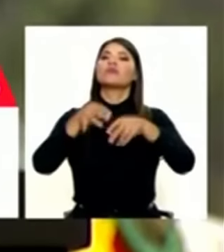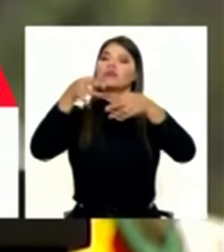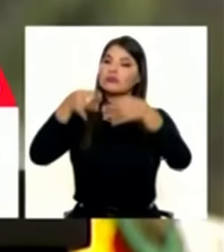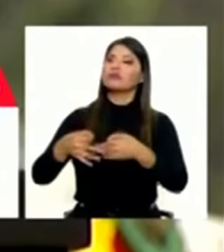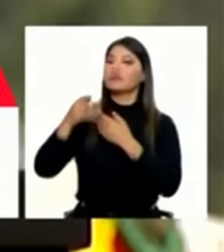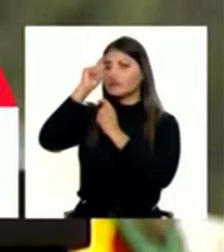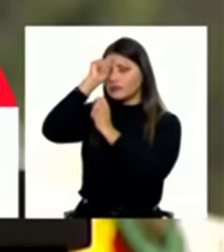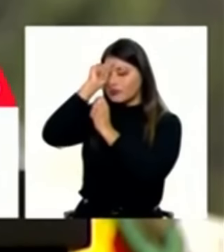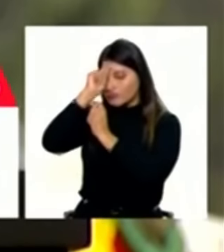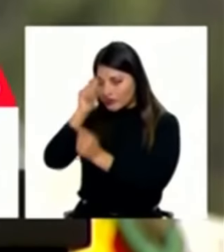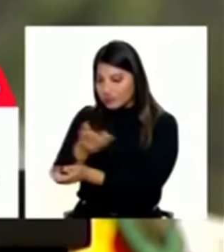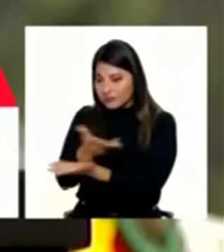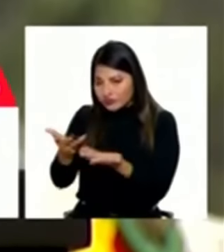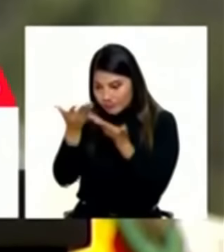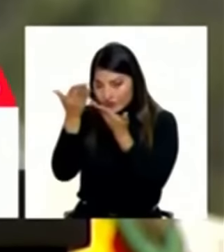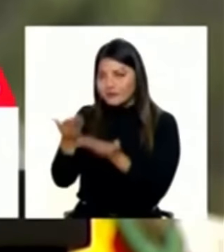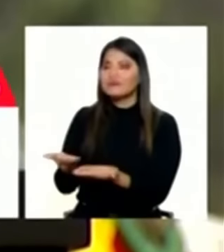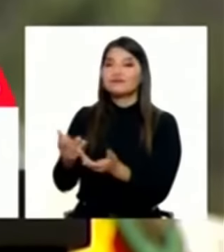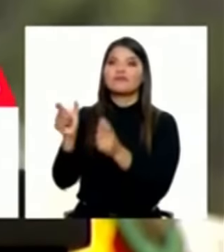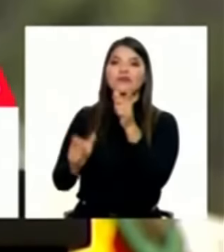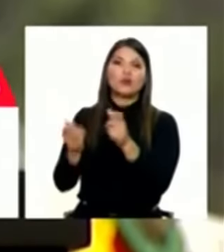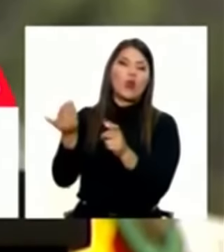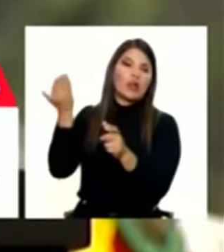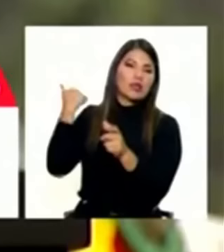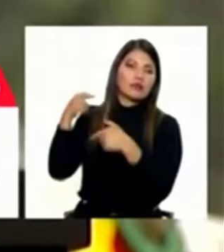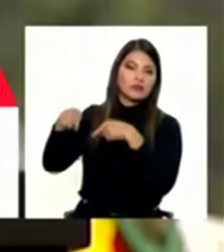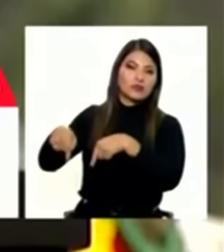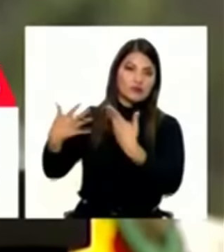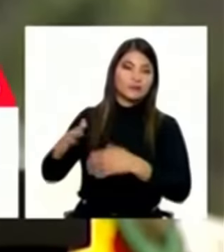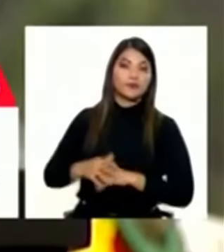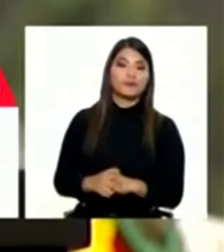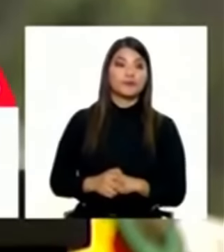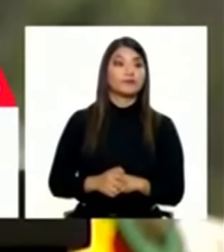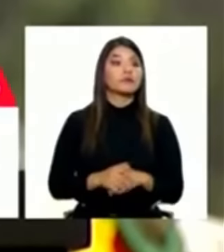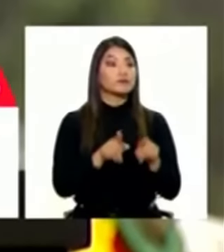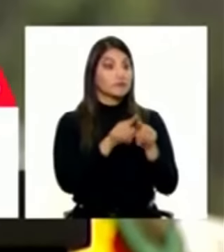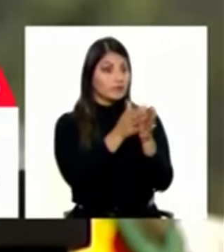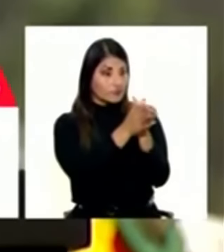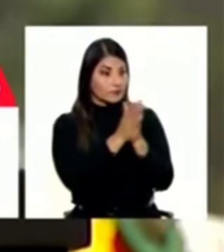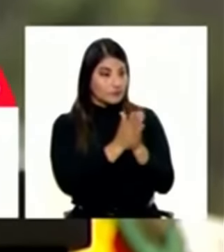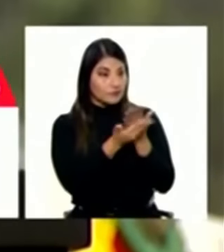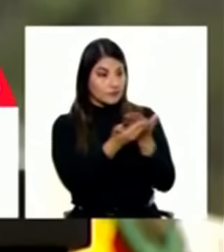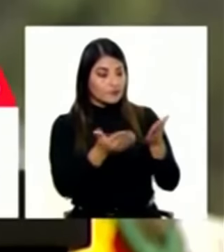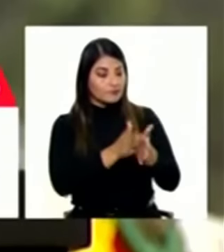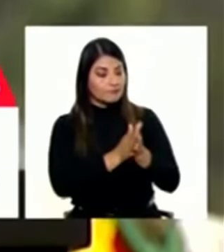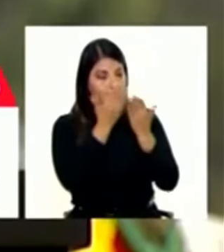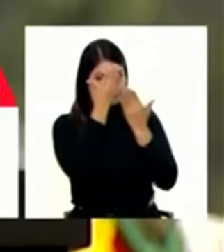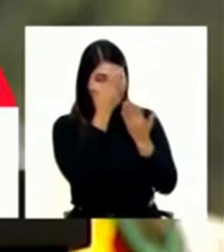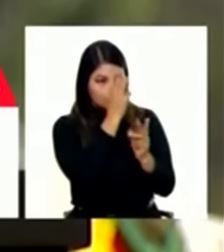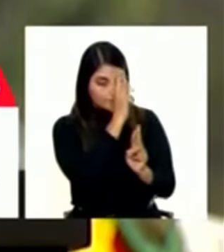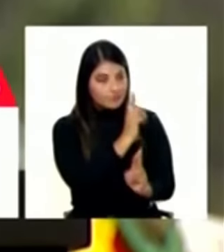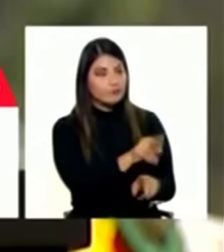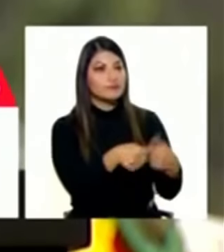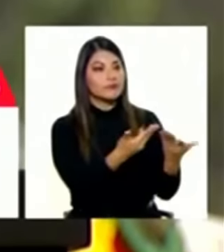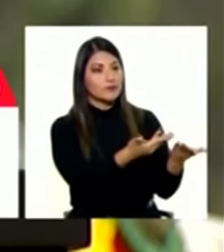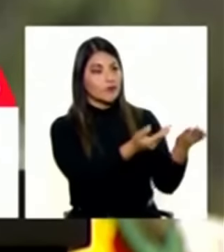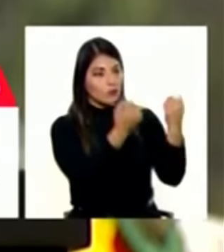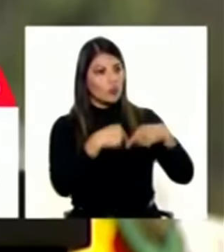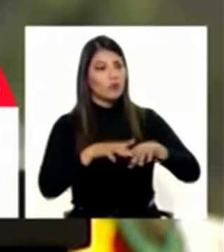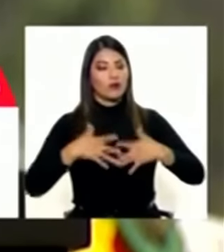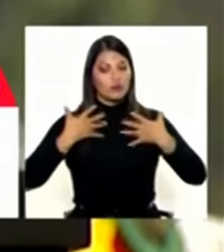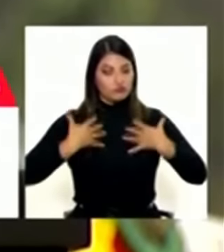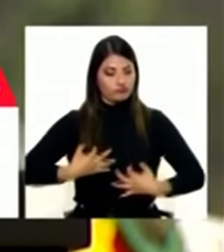justo y merecido reconocimiento. Les hemos pedido, con mucho respeto, que vuelvan a